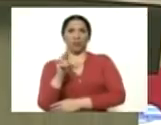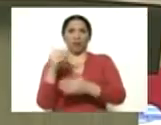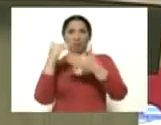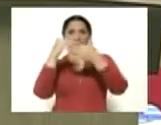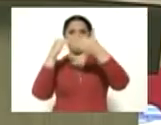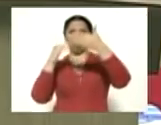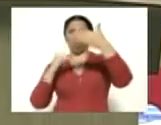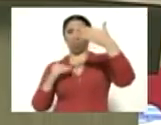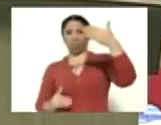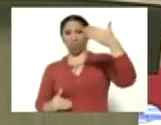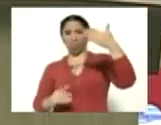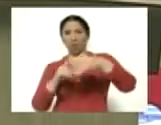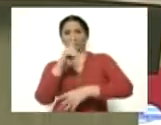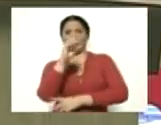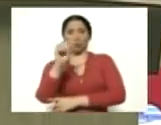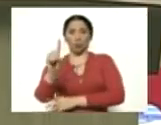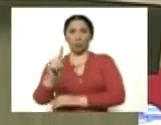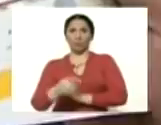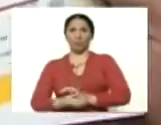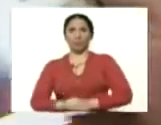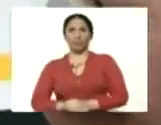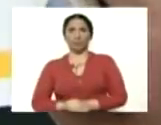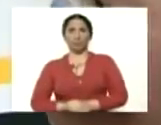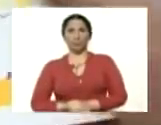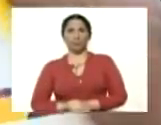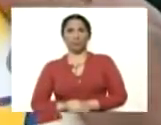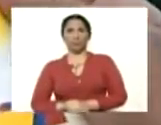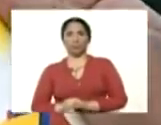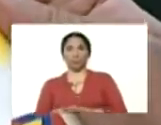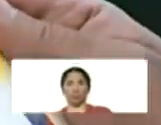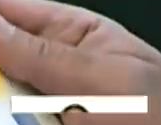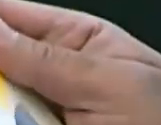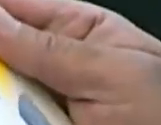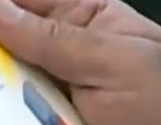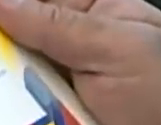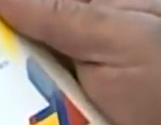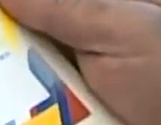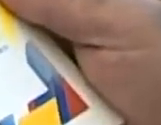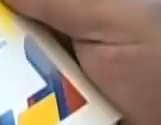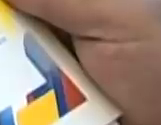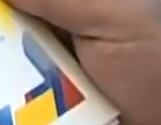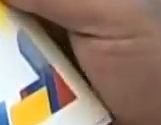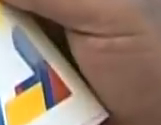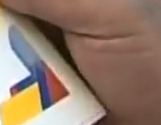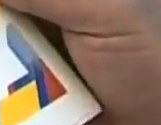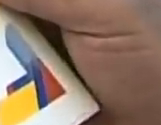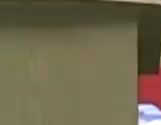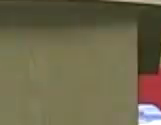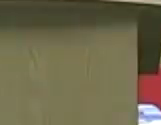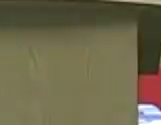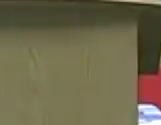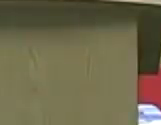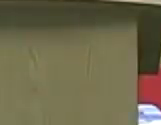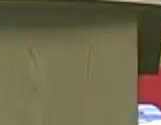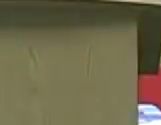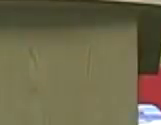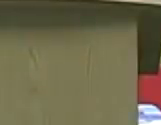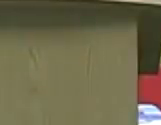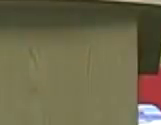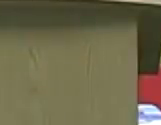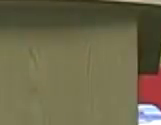lugar 101 y con respecto a los casos confirmados